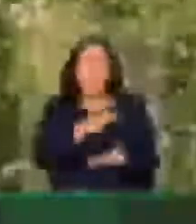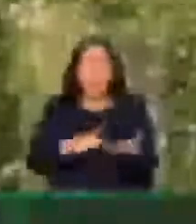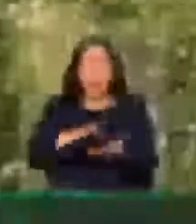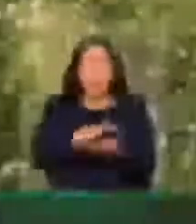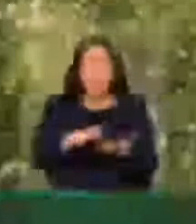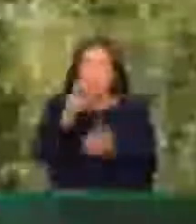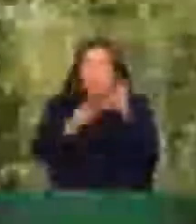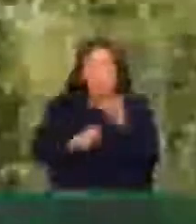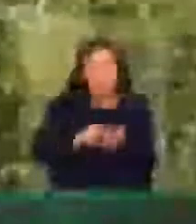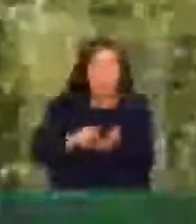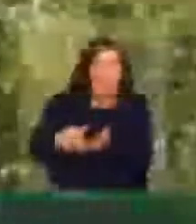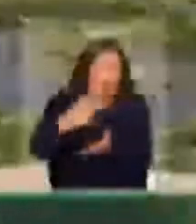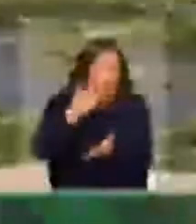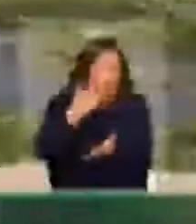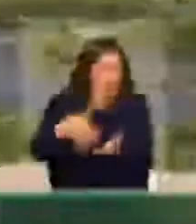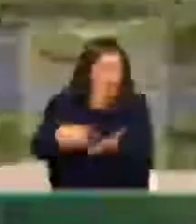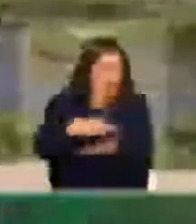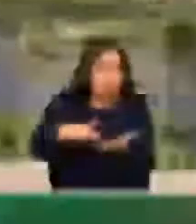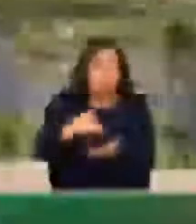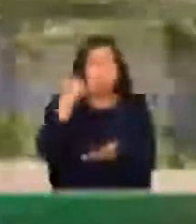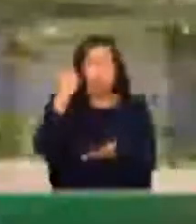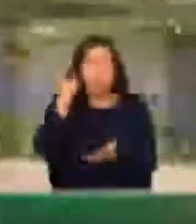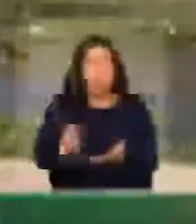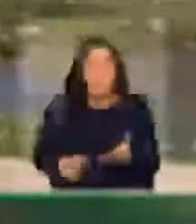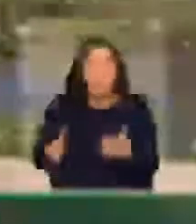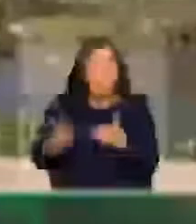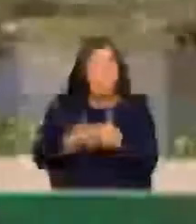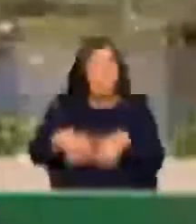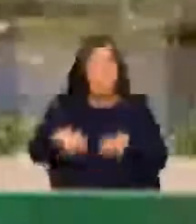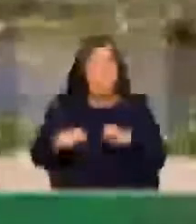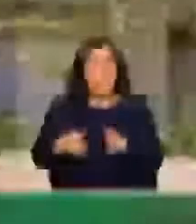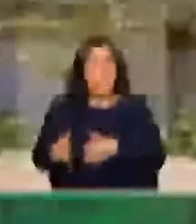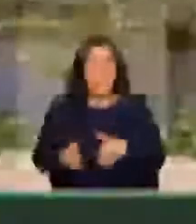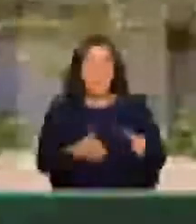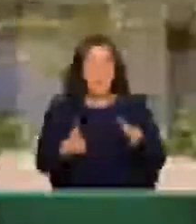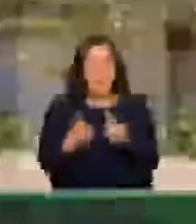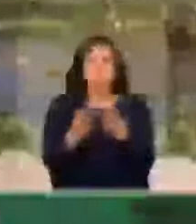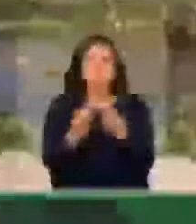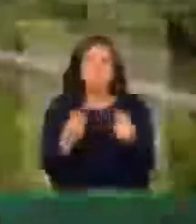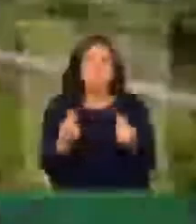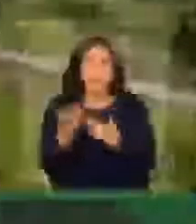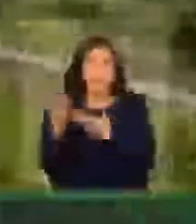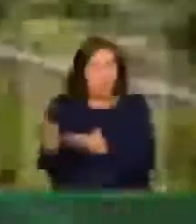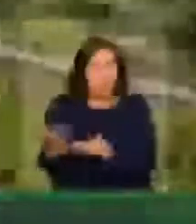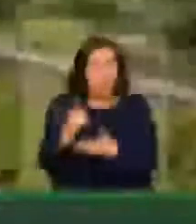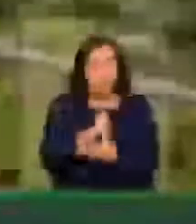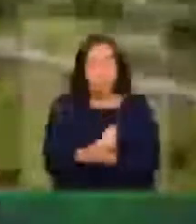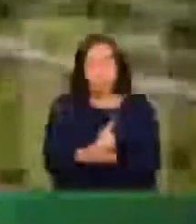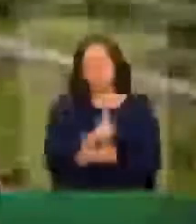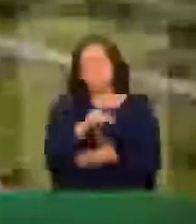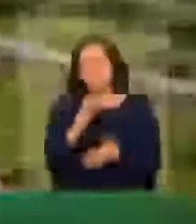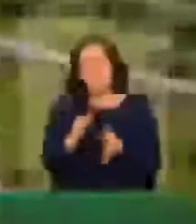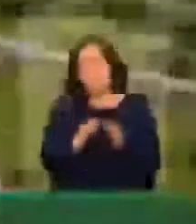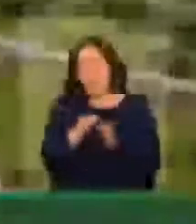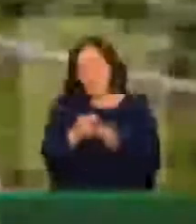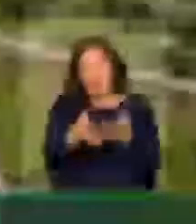Claudia frecuentaba. Fue así que uno de sus vecinos recorría la zona del arroyo Pantanoso a unos 100 metros de Camino de las Tropas, en